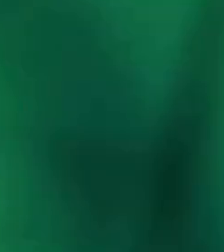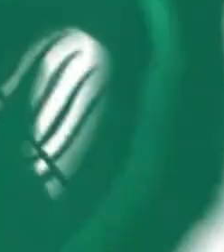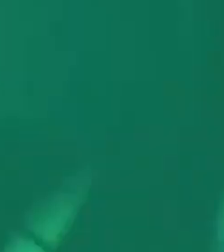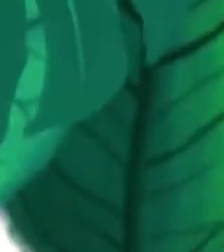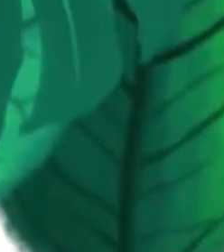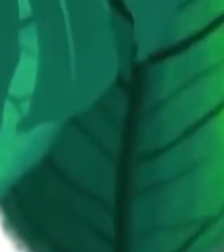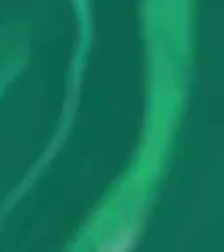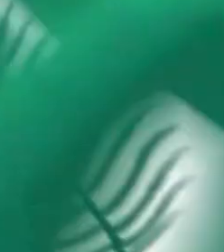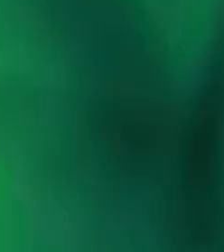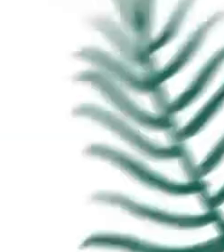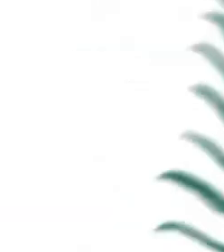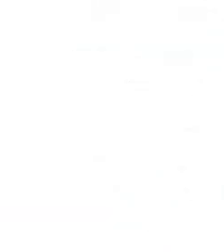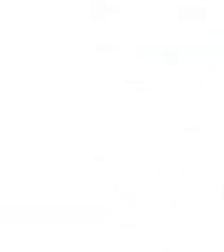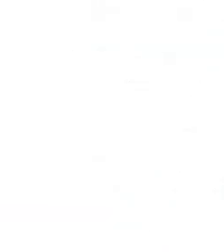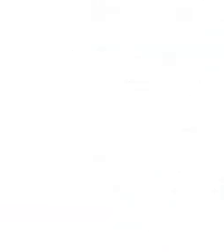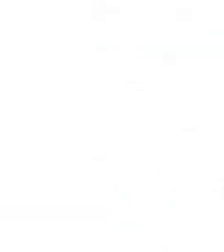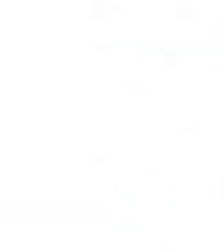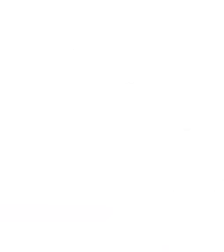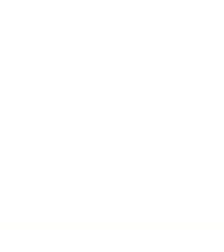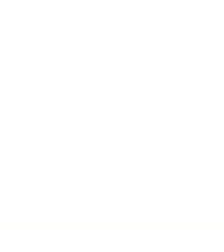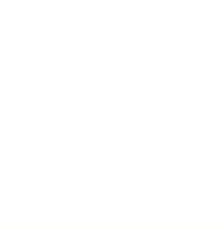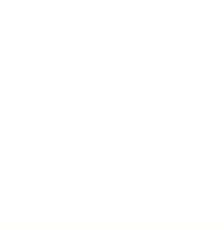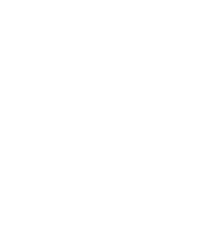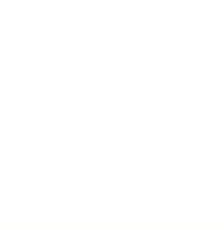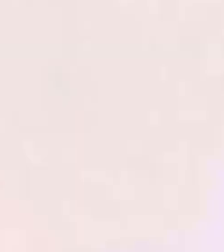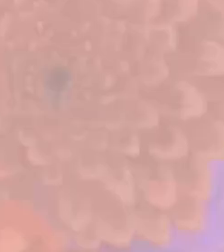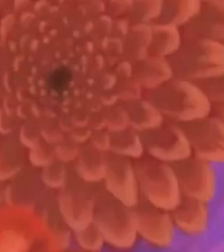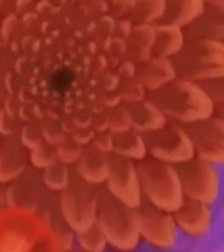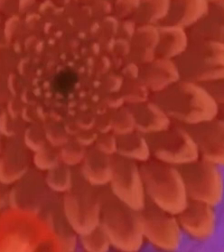En Medellín volveremos a florecer.